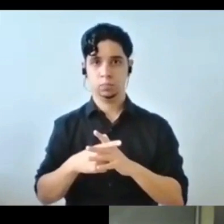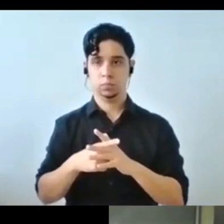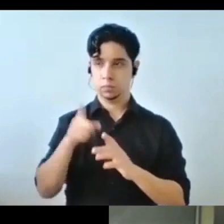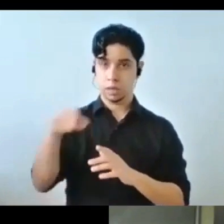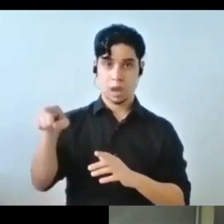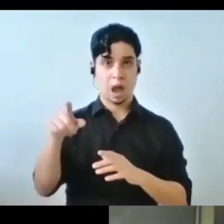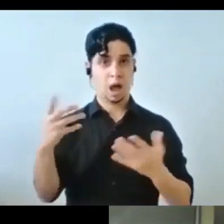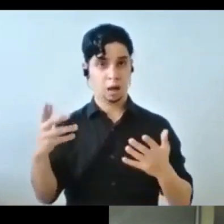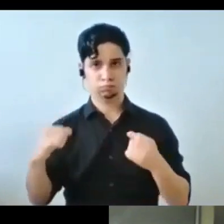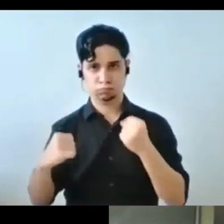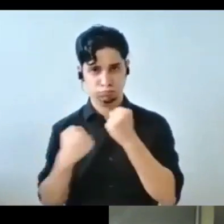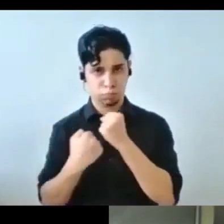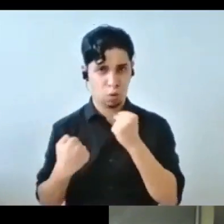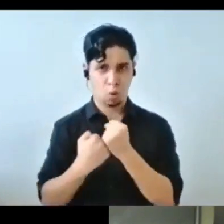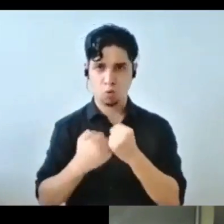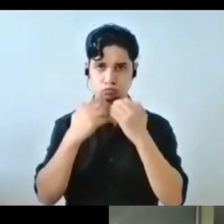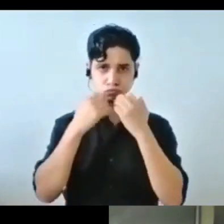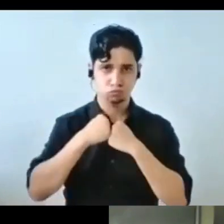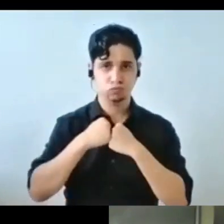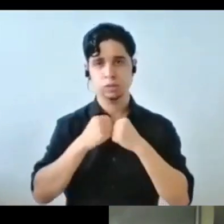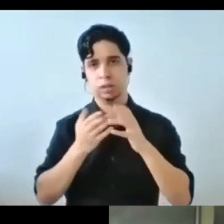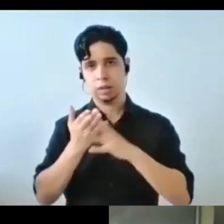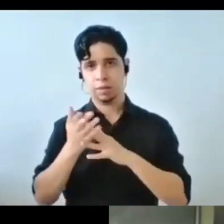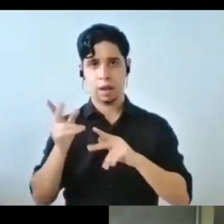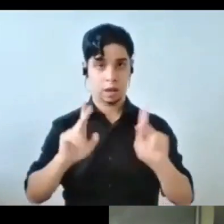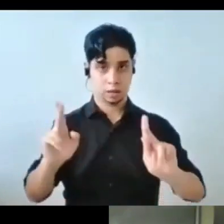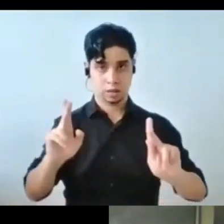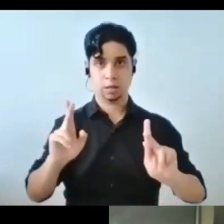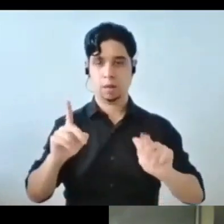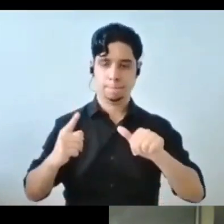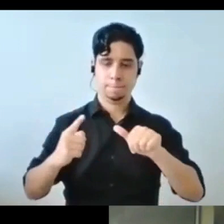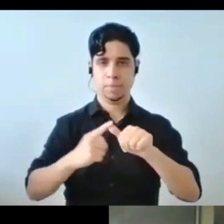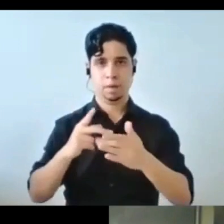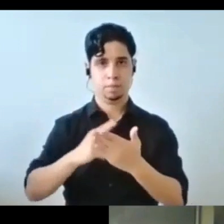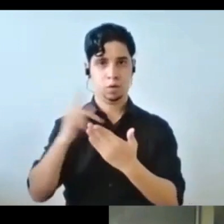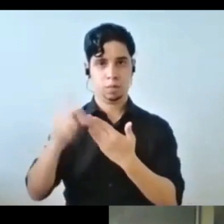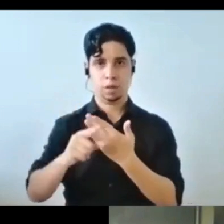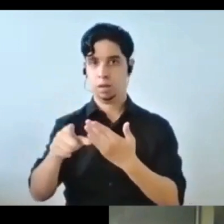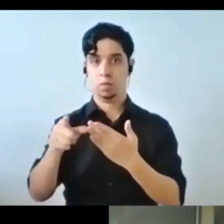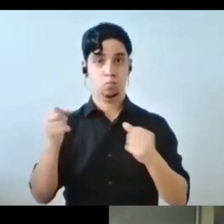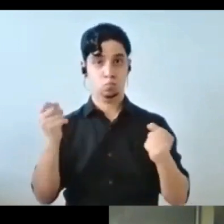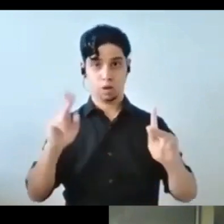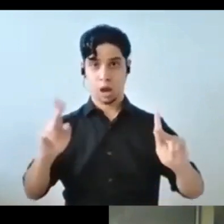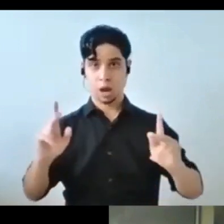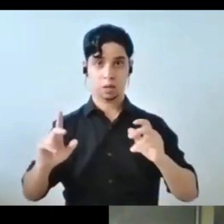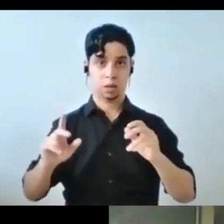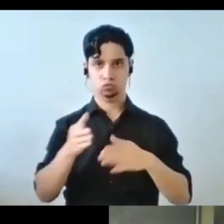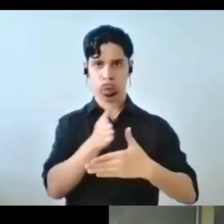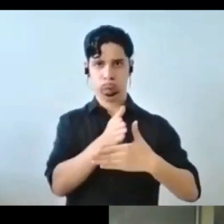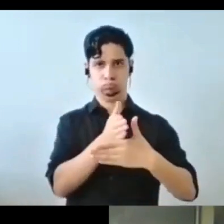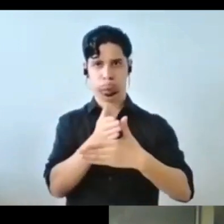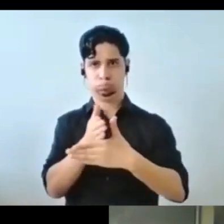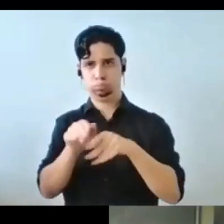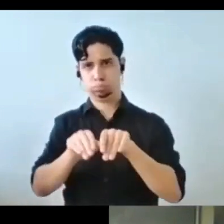cariño y el apoyo que hemos recibido a través de la gente. Con el primer programa que subimos, la gente dándole share,